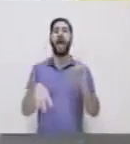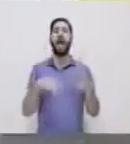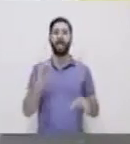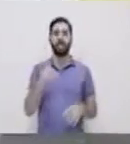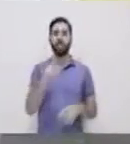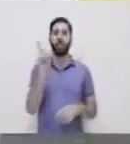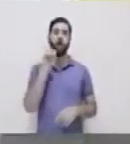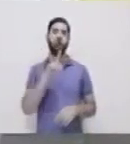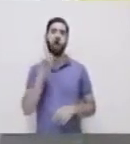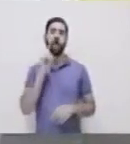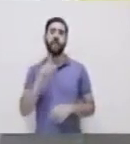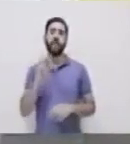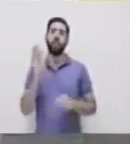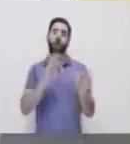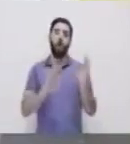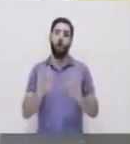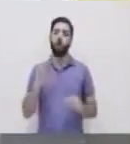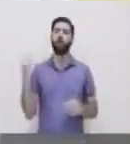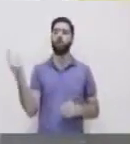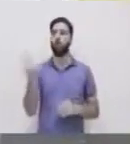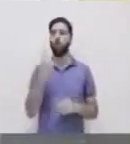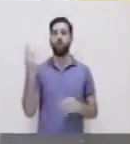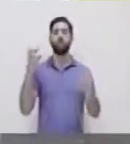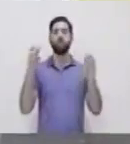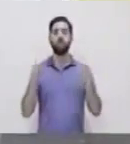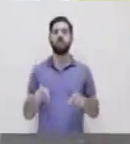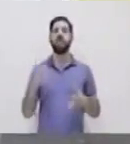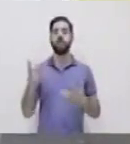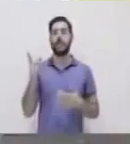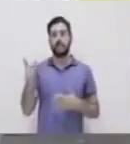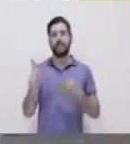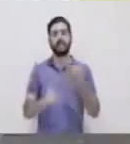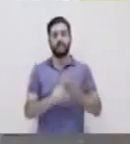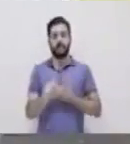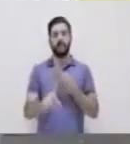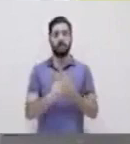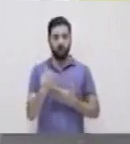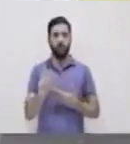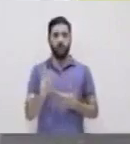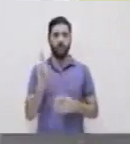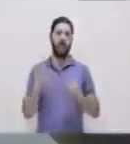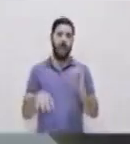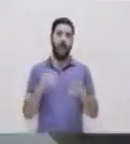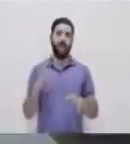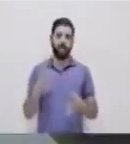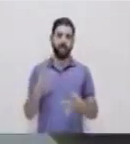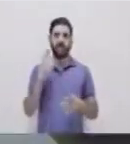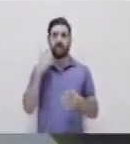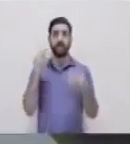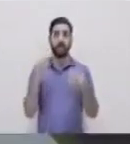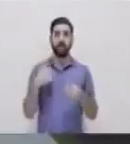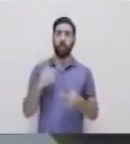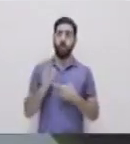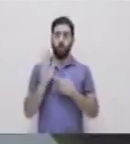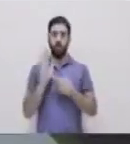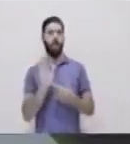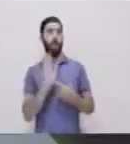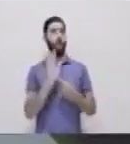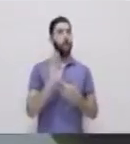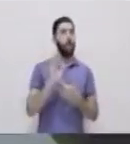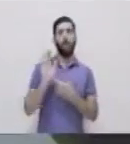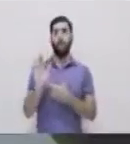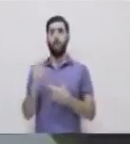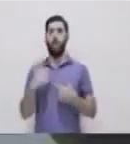muchas veces en los jóvenes, bueno, y en todas las personas, ese es el problema, ¿verdad? De muchas de ellas que